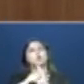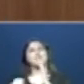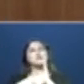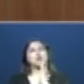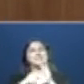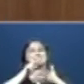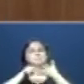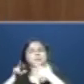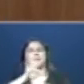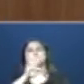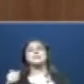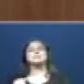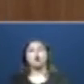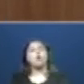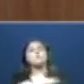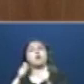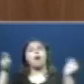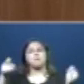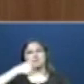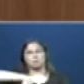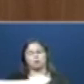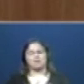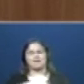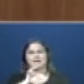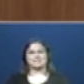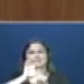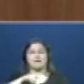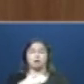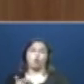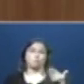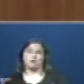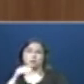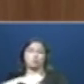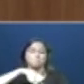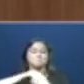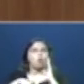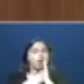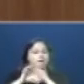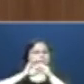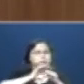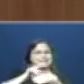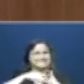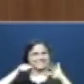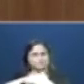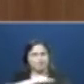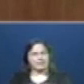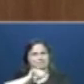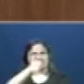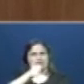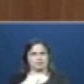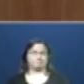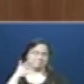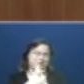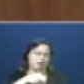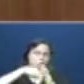Castilla y león que deberá compasar a la tramitación de la ley Estatal de transparencia ahora en el congreso de los diputados que contiene legislación básica en esta